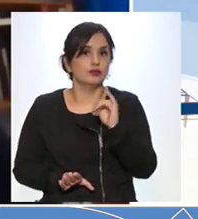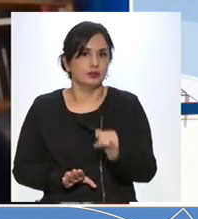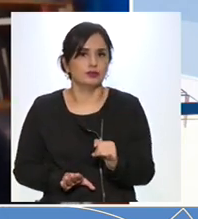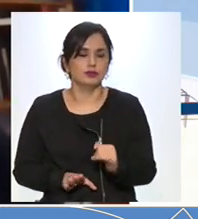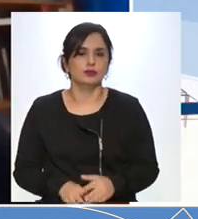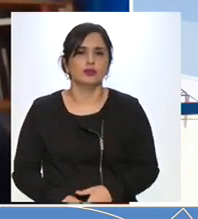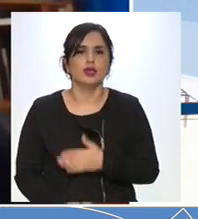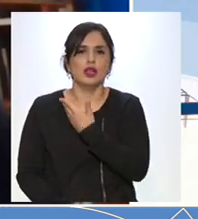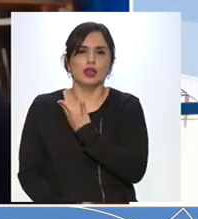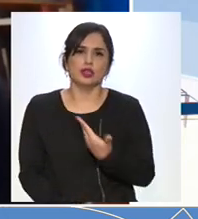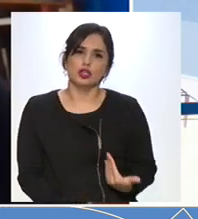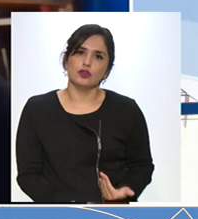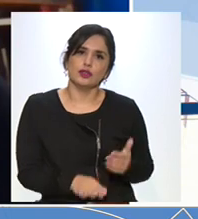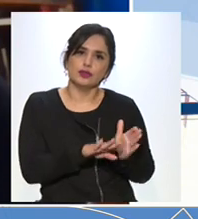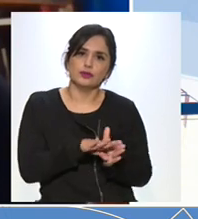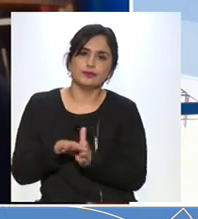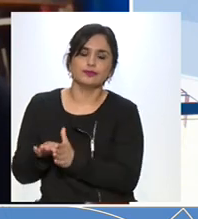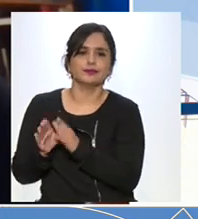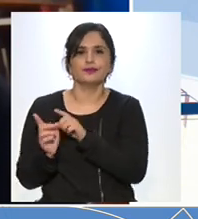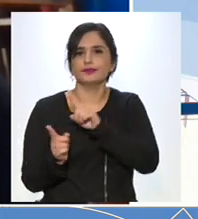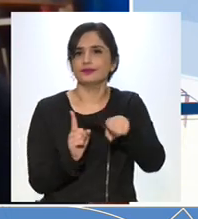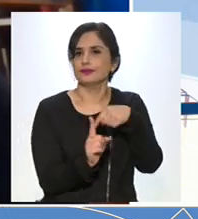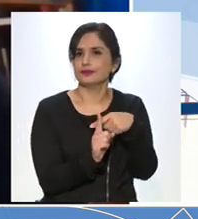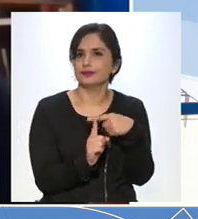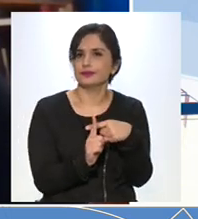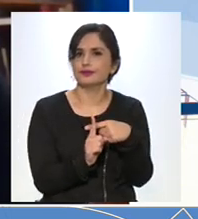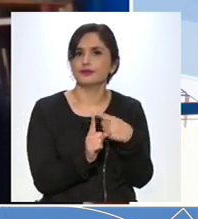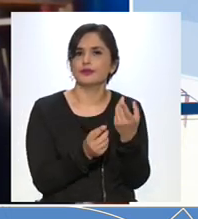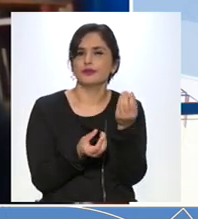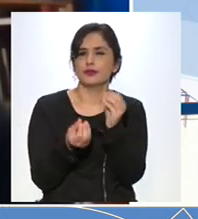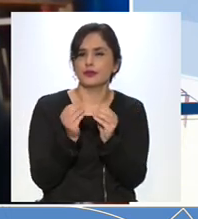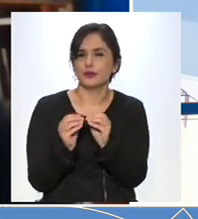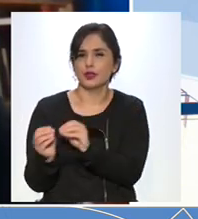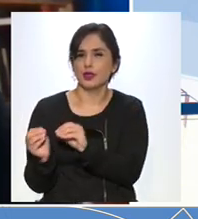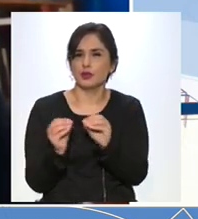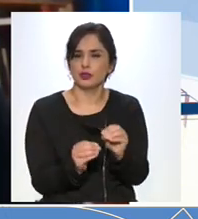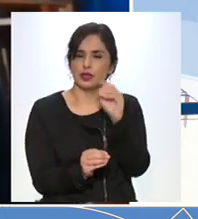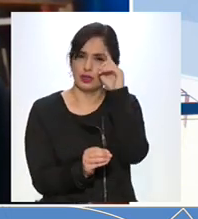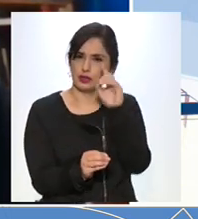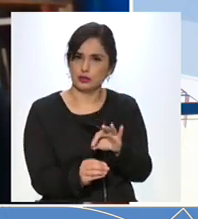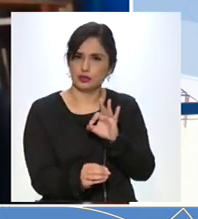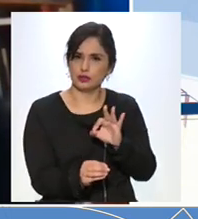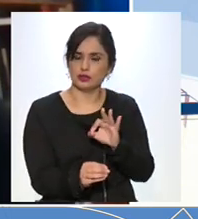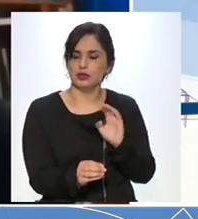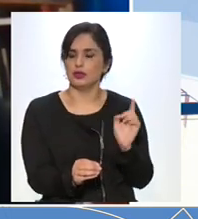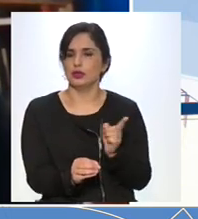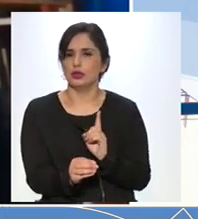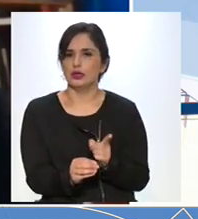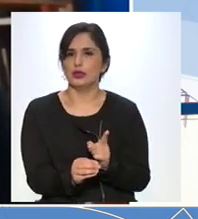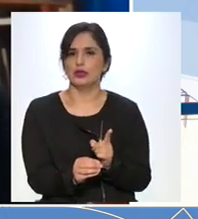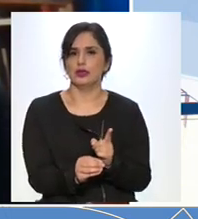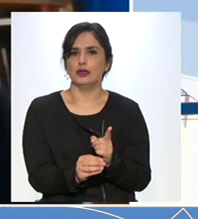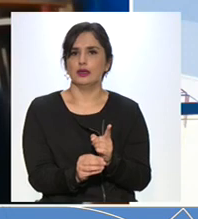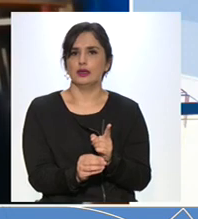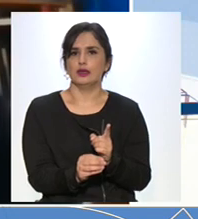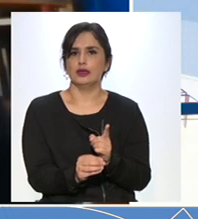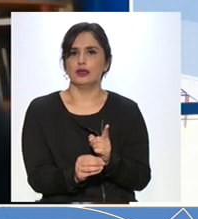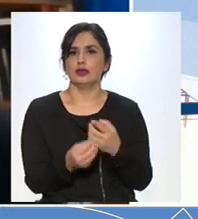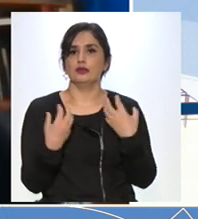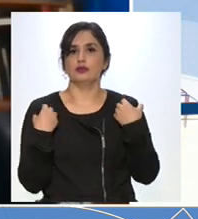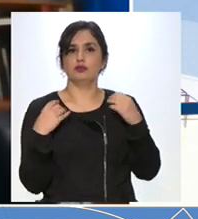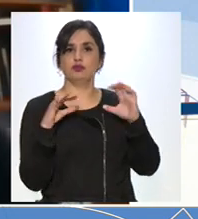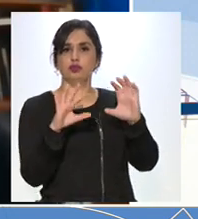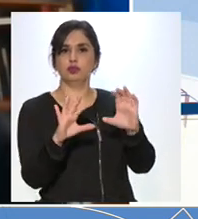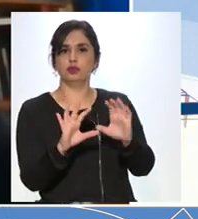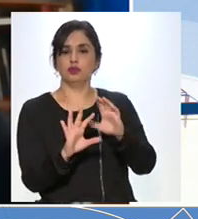El gobierno, por otro lado, además de estas decisiones, que posterga decisiones, que no toma, o sea, de alguna forma se la está trasladando al nuevo